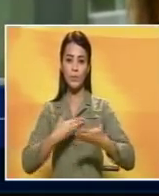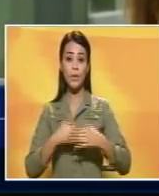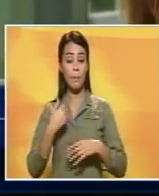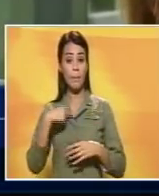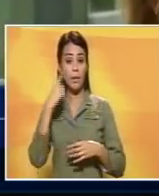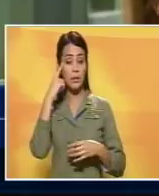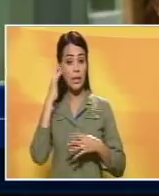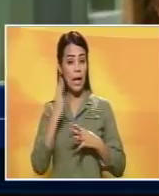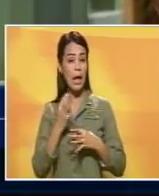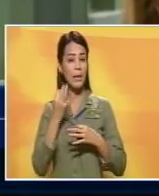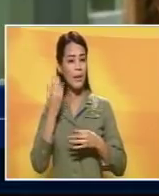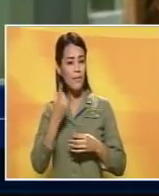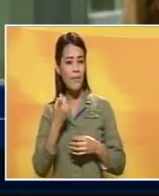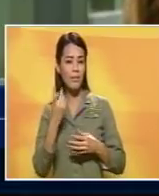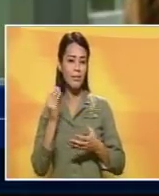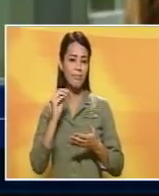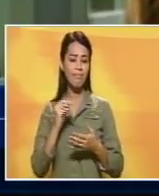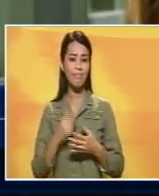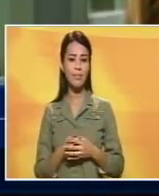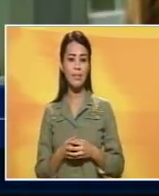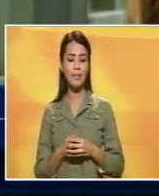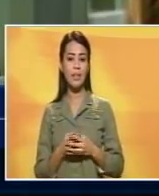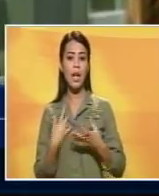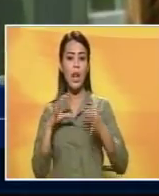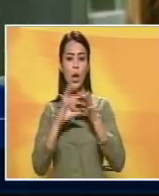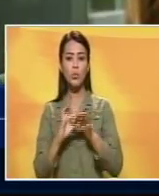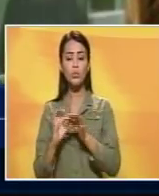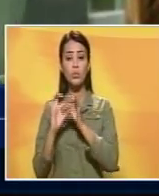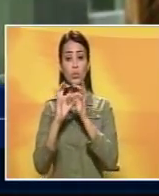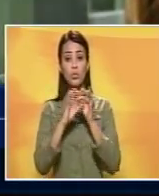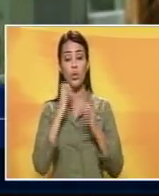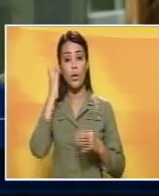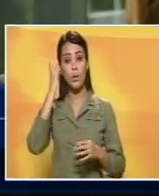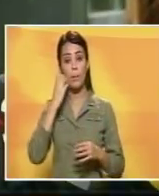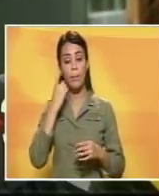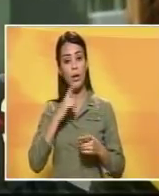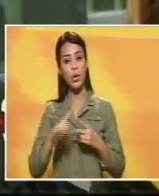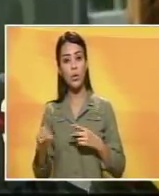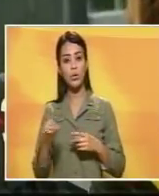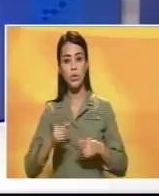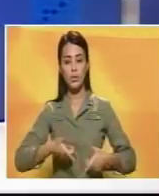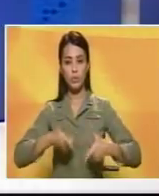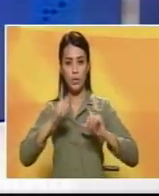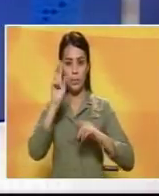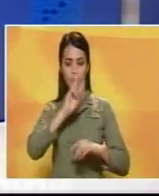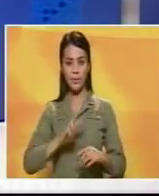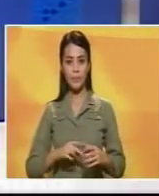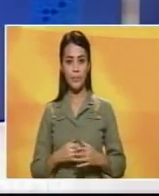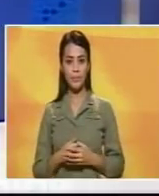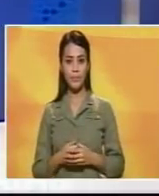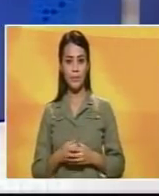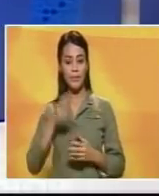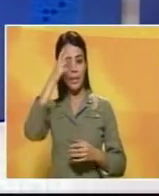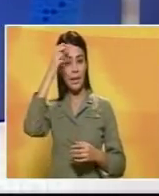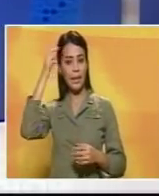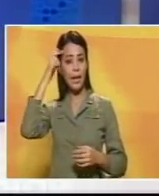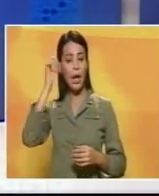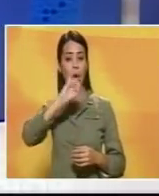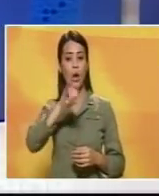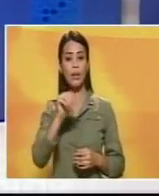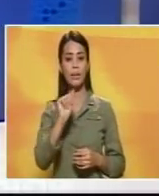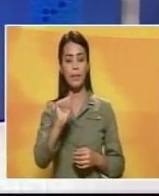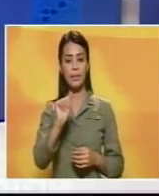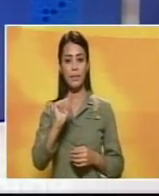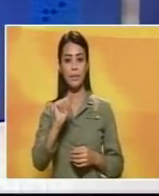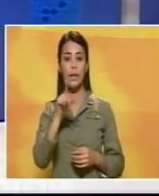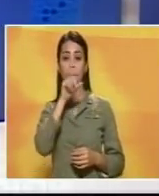consideró como necesarias las sanciones que evalúa la Unión Europea contra las autoridades venezolanas. El canciller de la República, Jorge